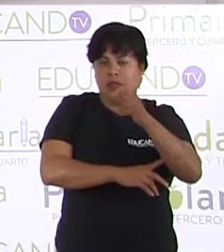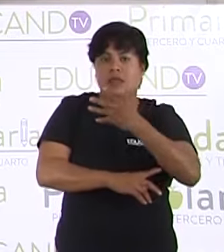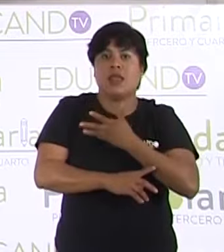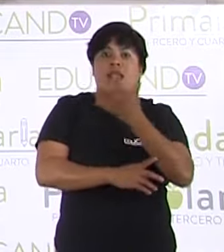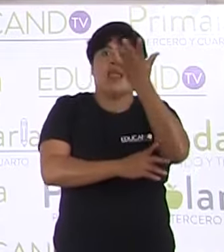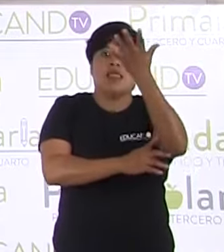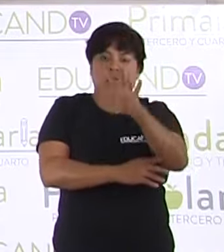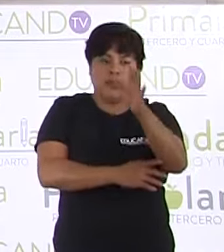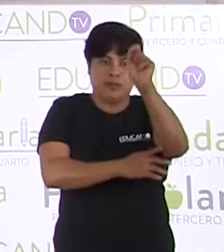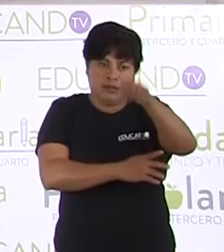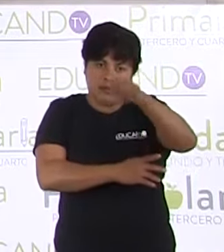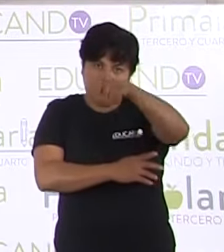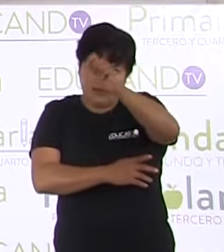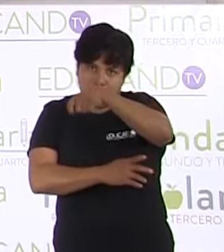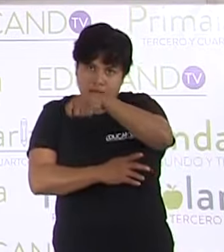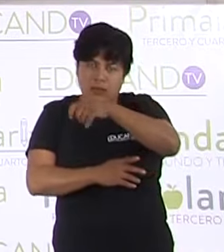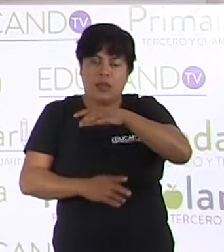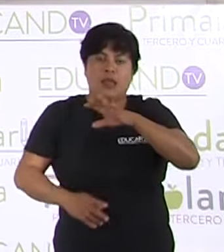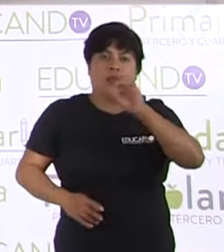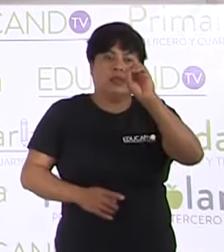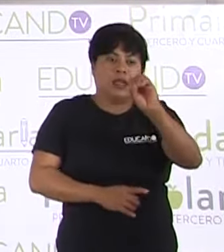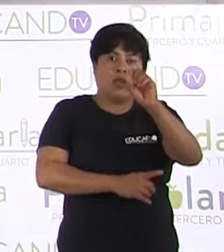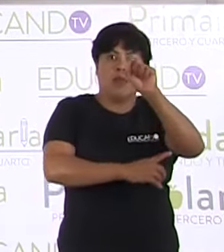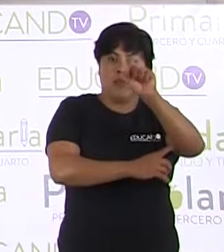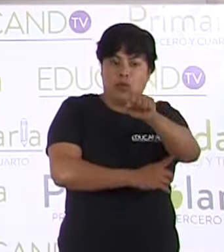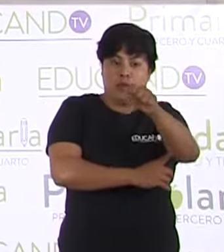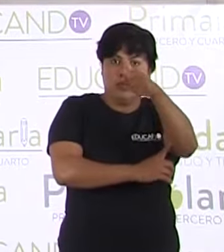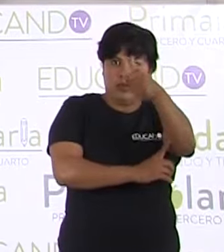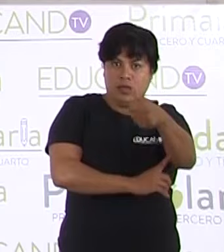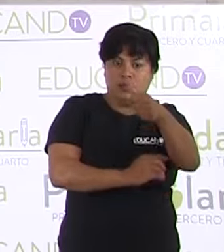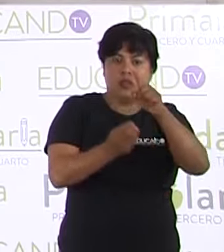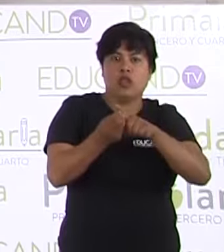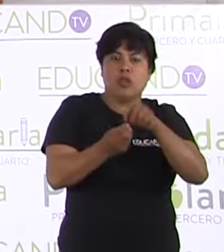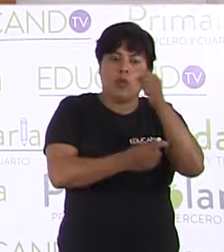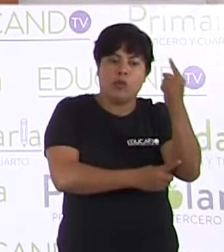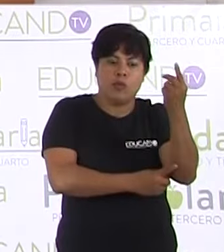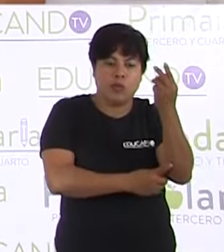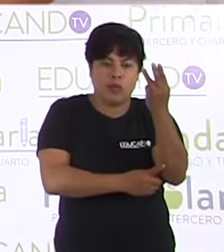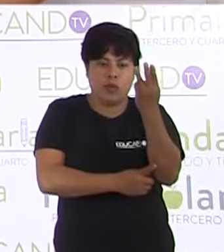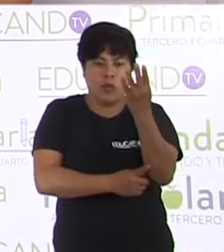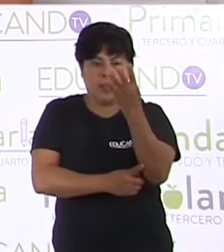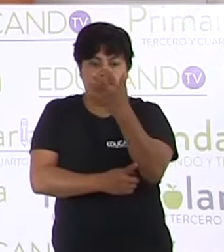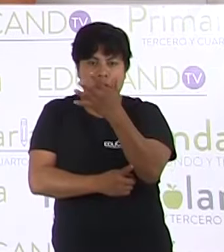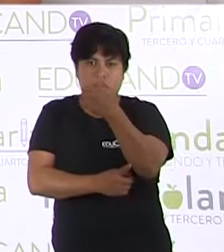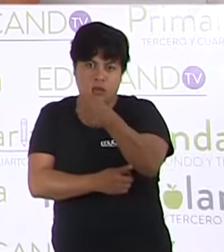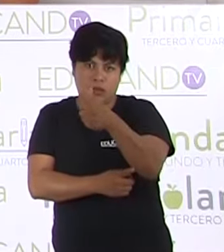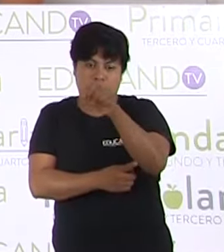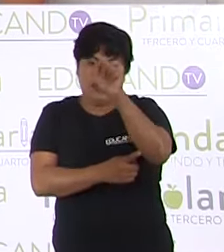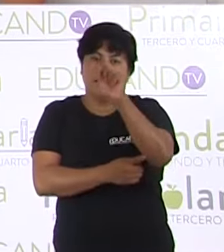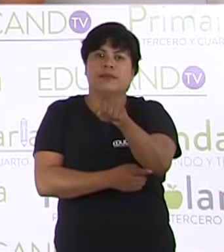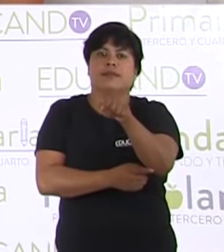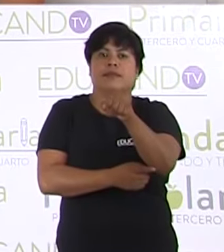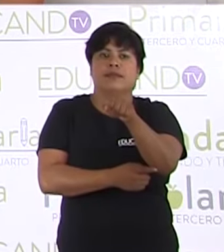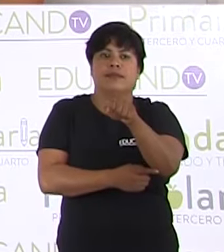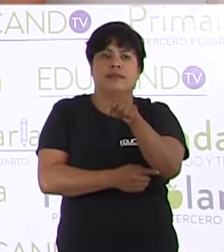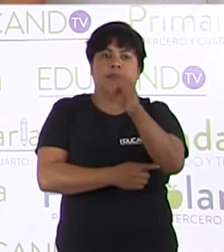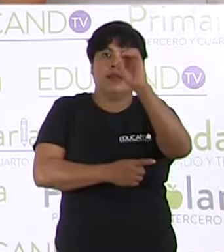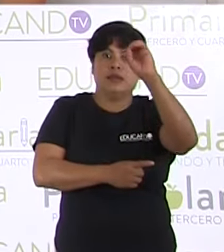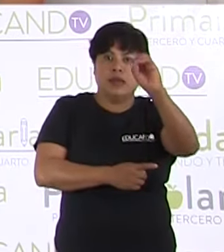partes entonces 0.6 estaría ubicado 1 2 3 4 5 6